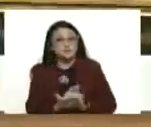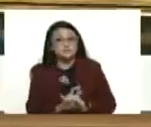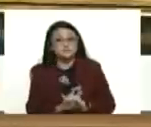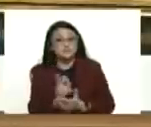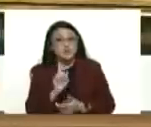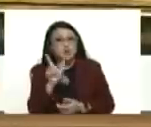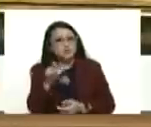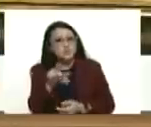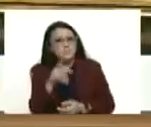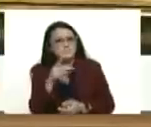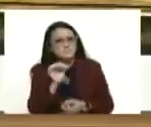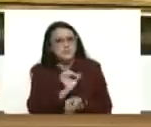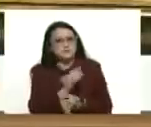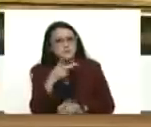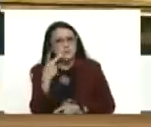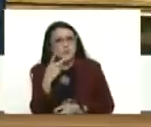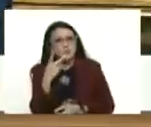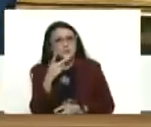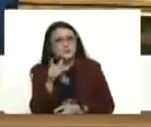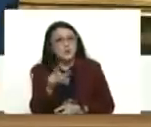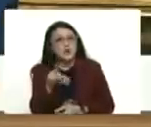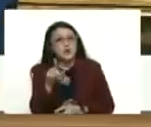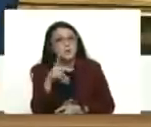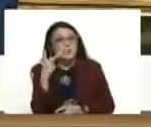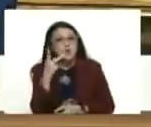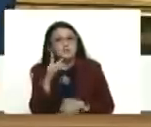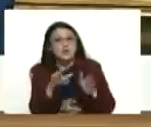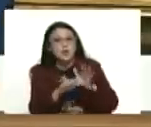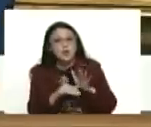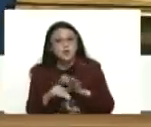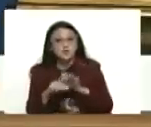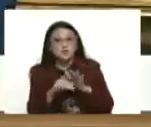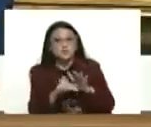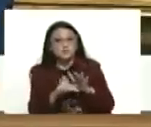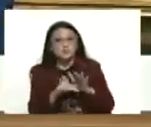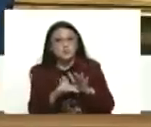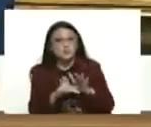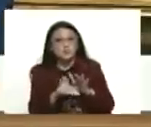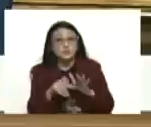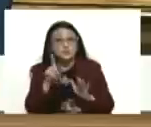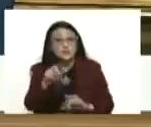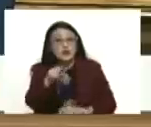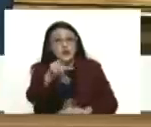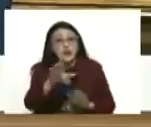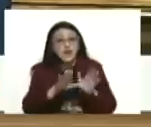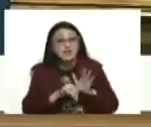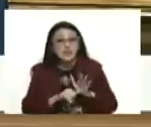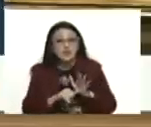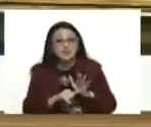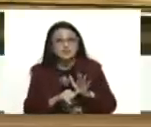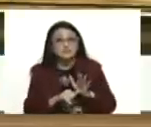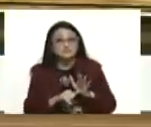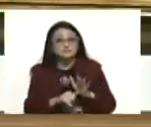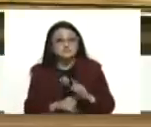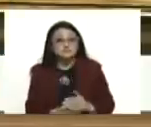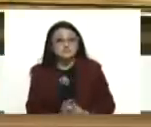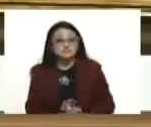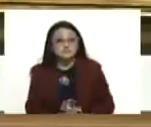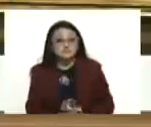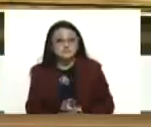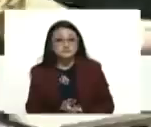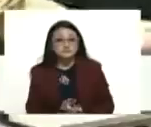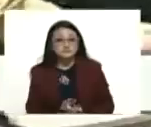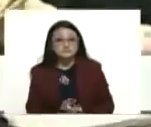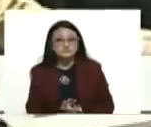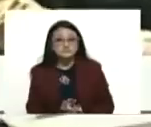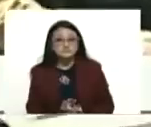No son presos políticos, es un político corrupto, es un ladrón, es un felón.